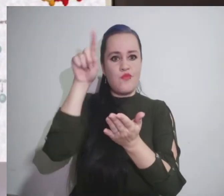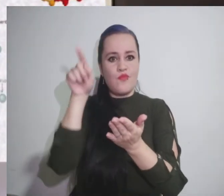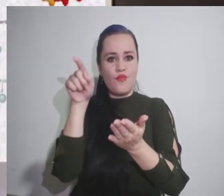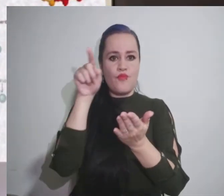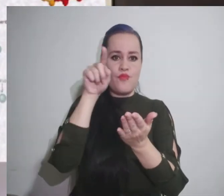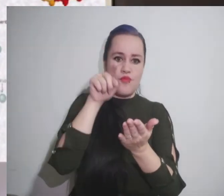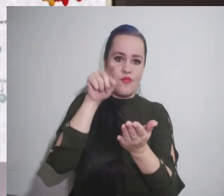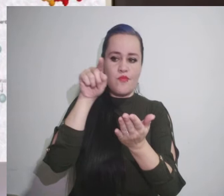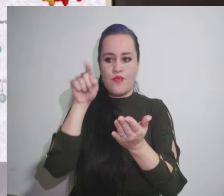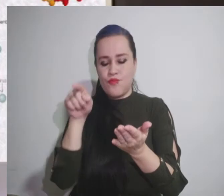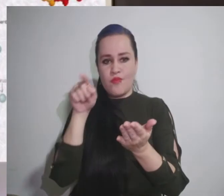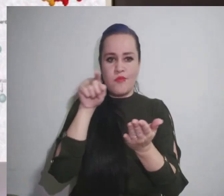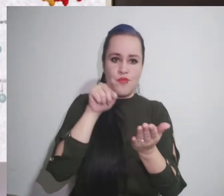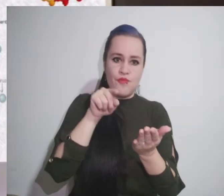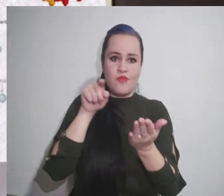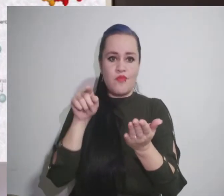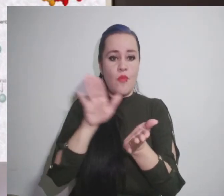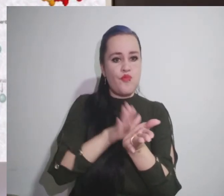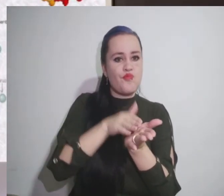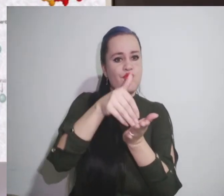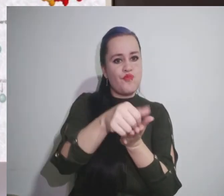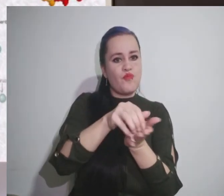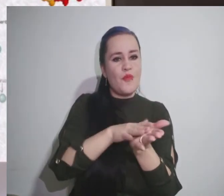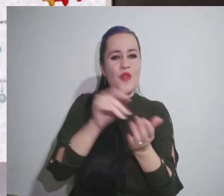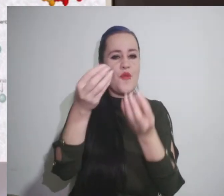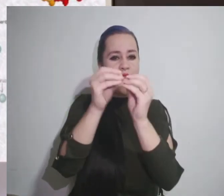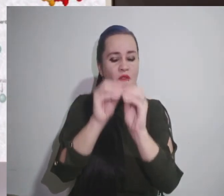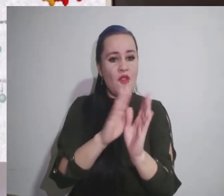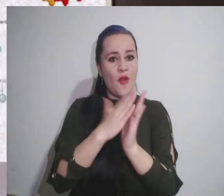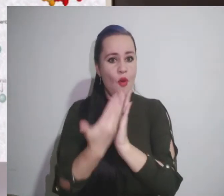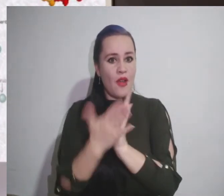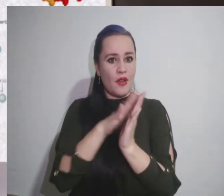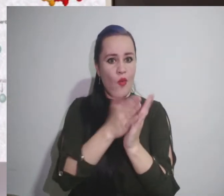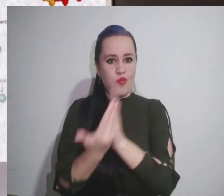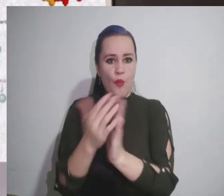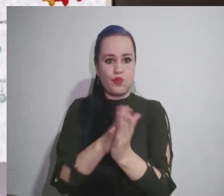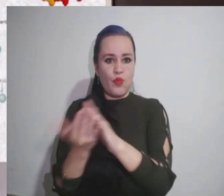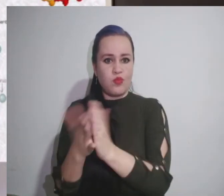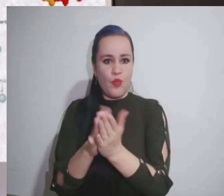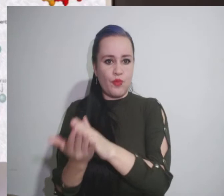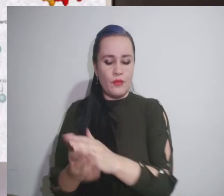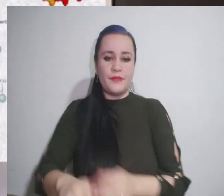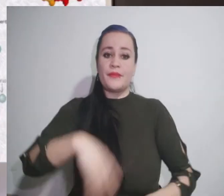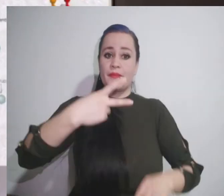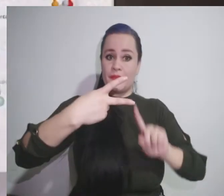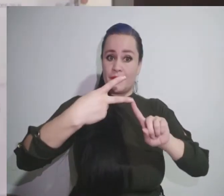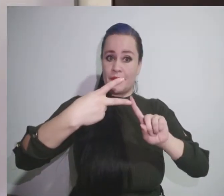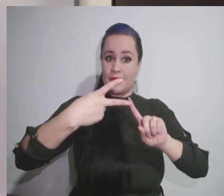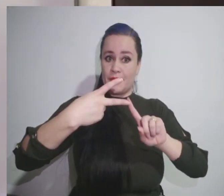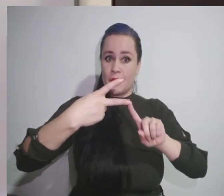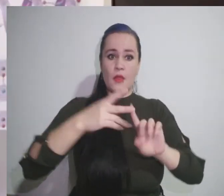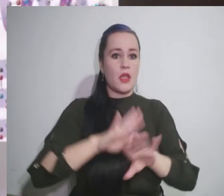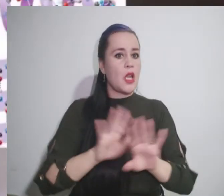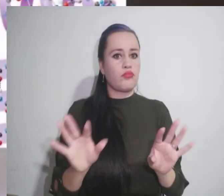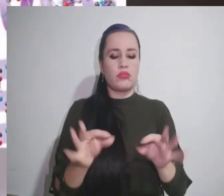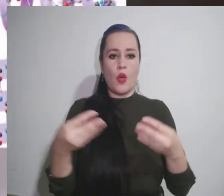va a tener de tantos aminoácidos, se va doblando, se va plegando y va a tomar forma de una hélice, literal. Y